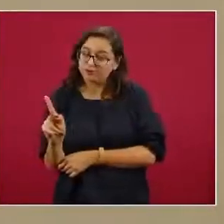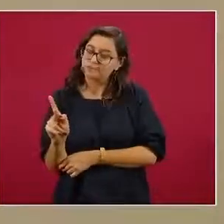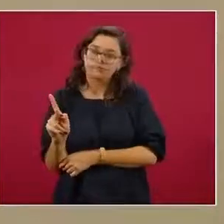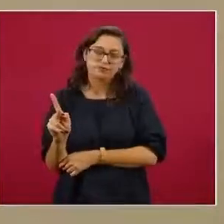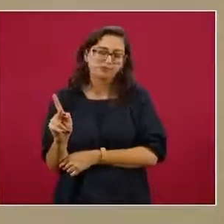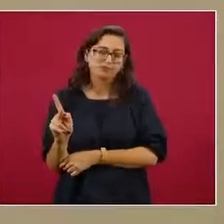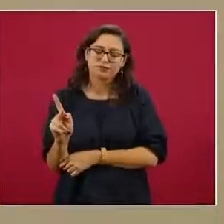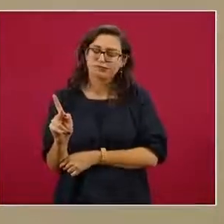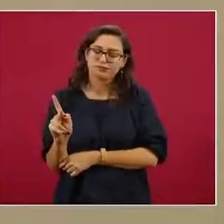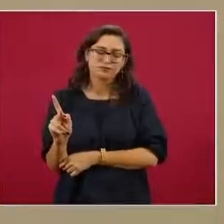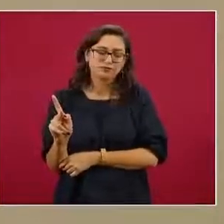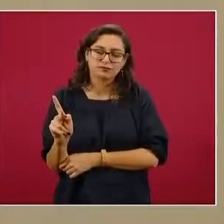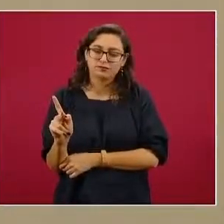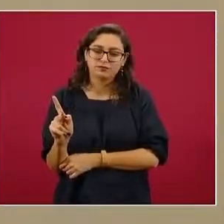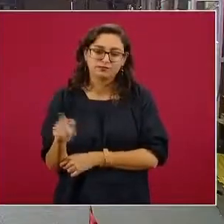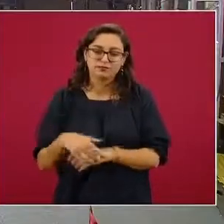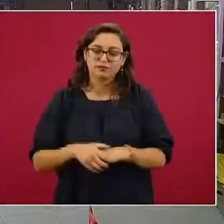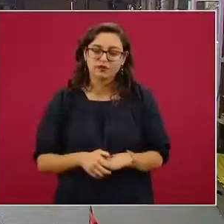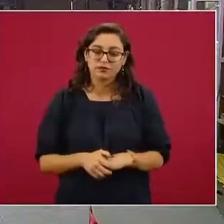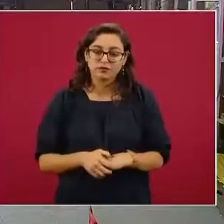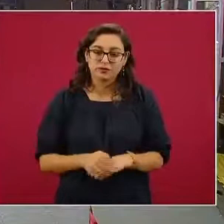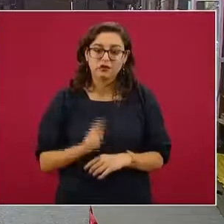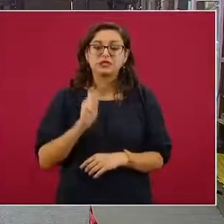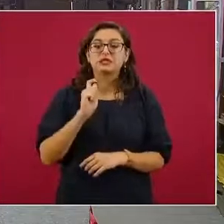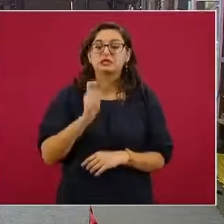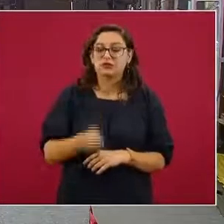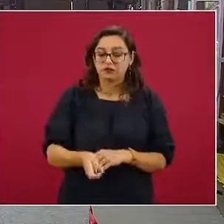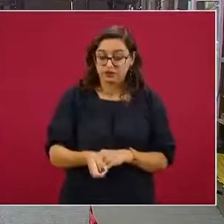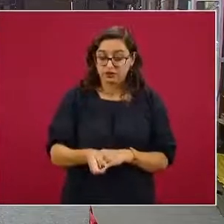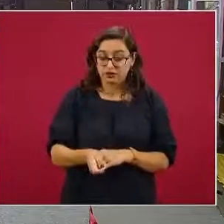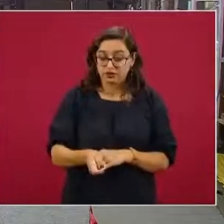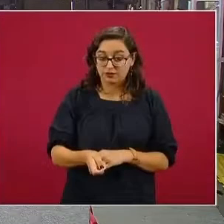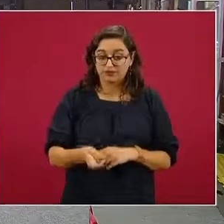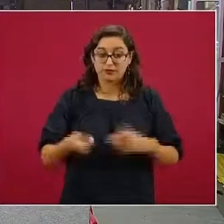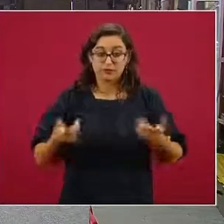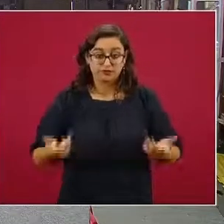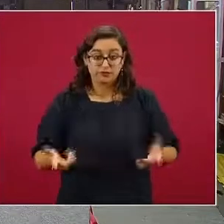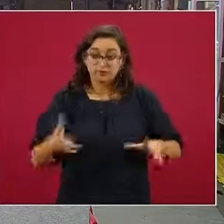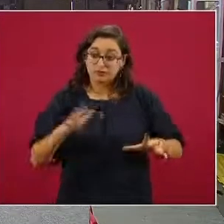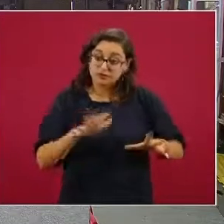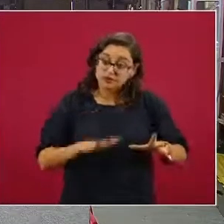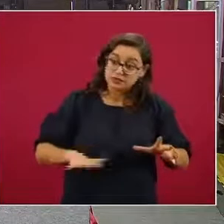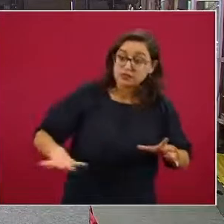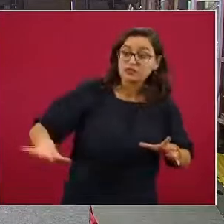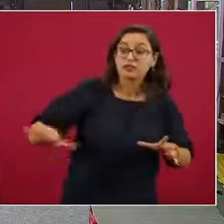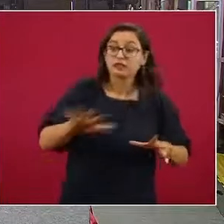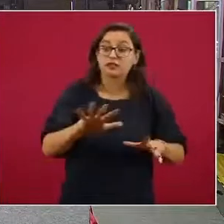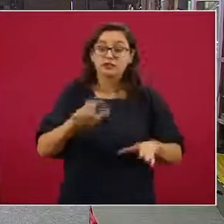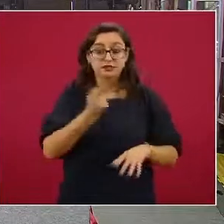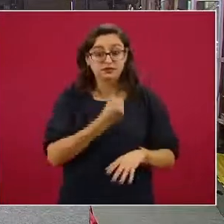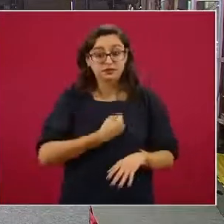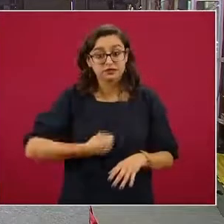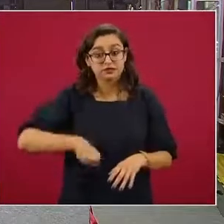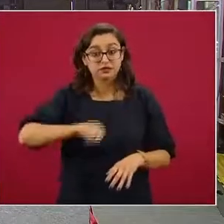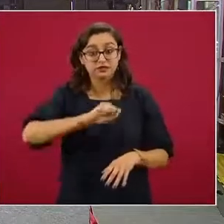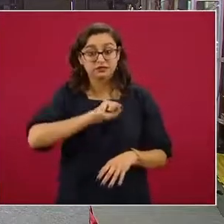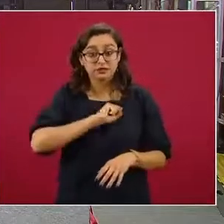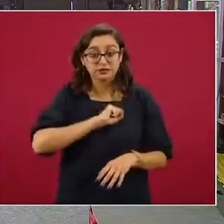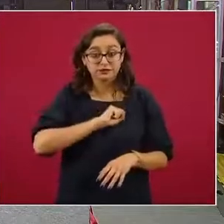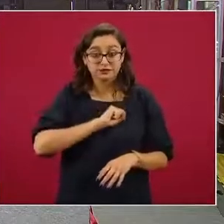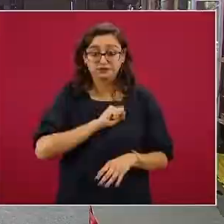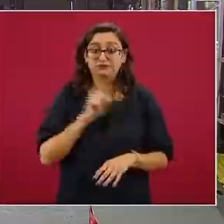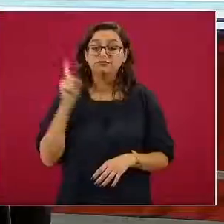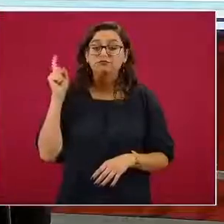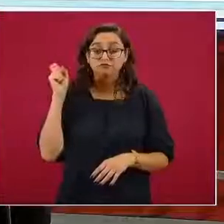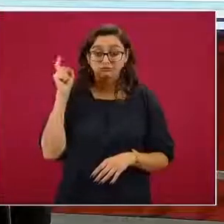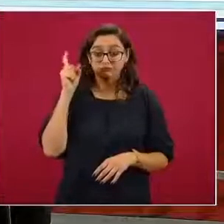para el conjunto de la sociedad. En otras palabras, la salud pública es una disciplina